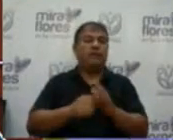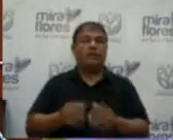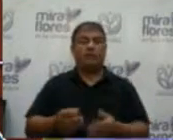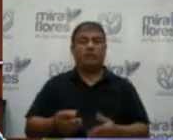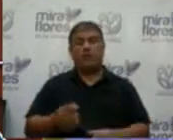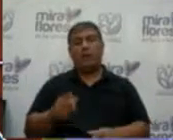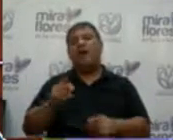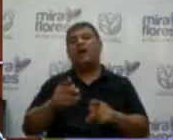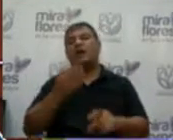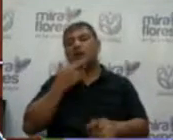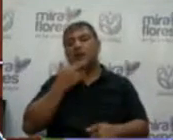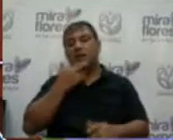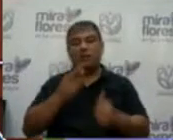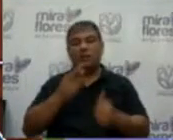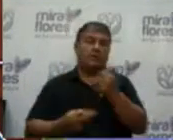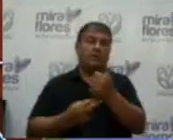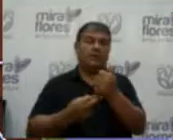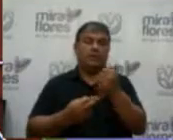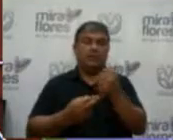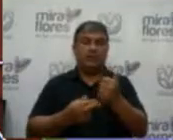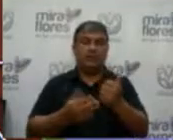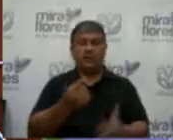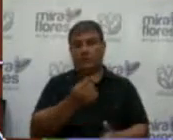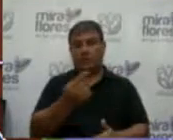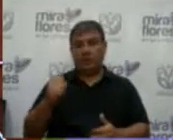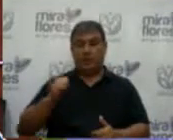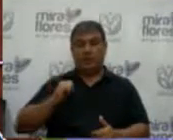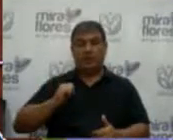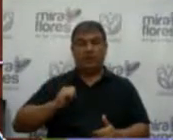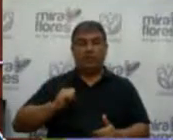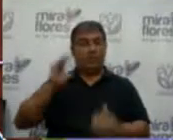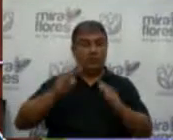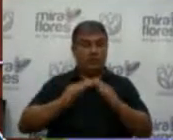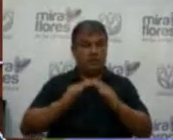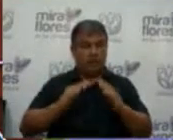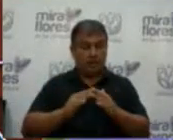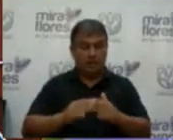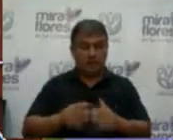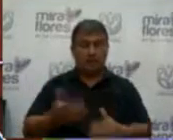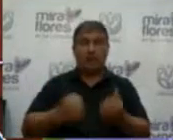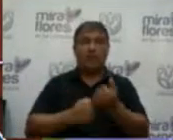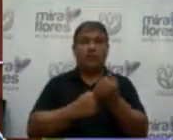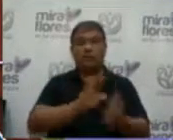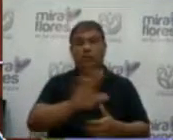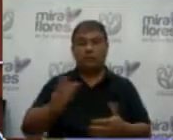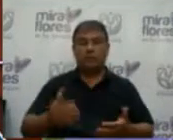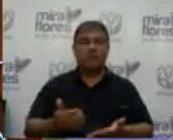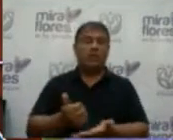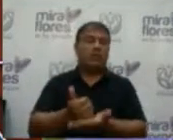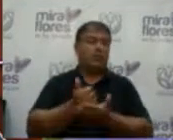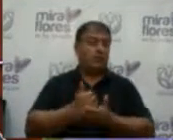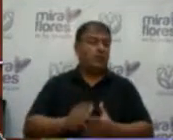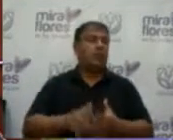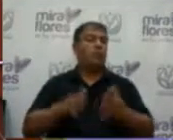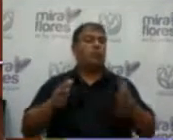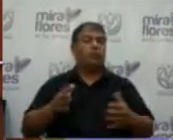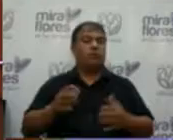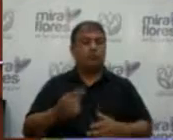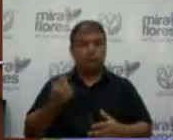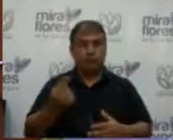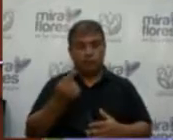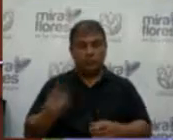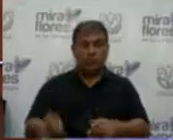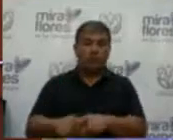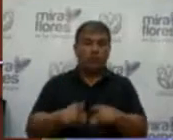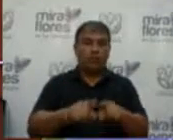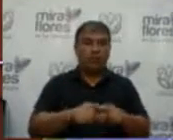no, a los regidores de esta municipalidad. El apoyo de ustedes va a servir de mucho, no solamente